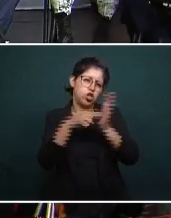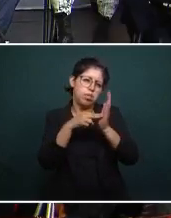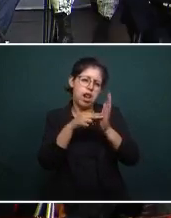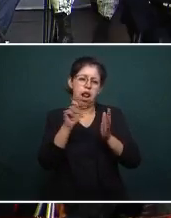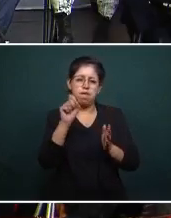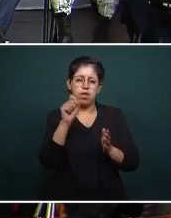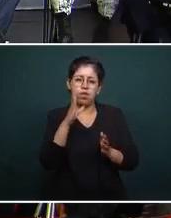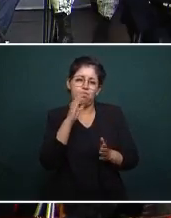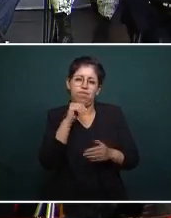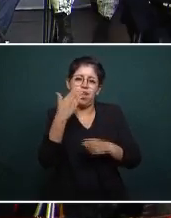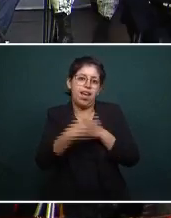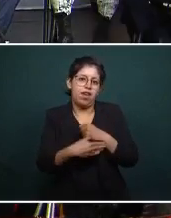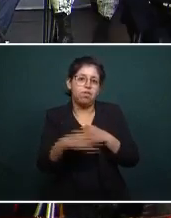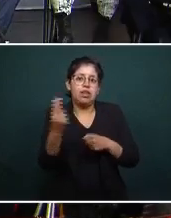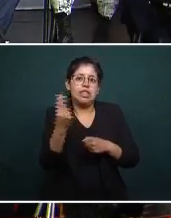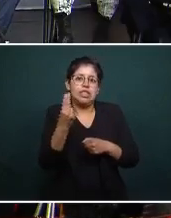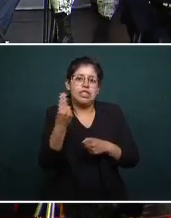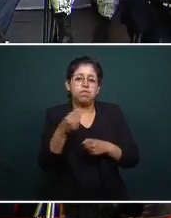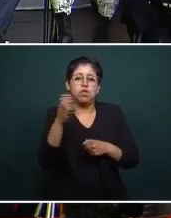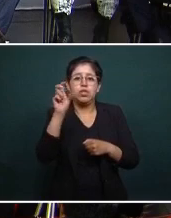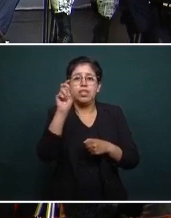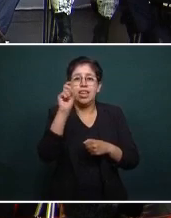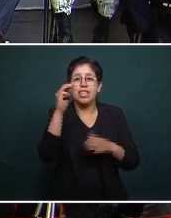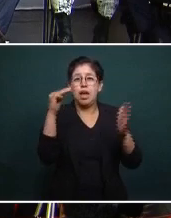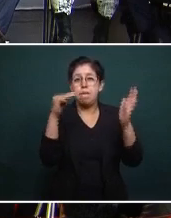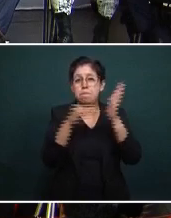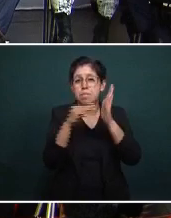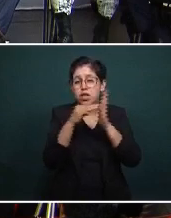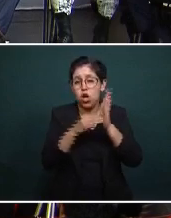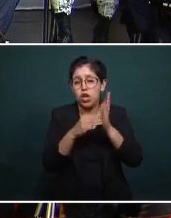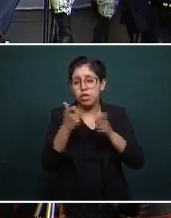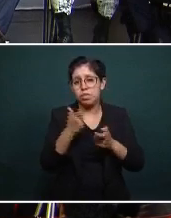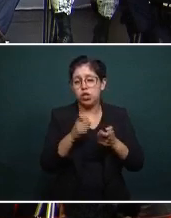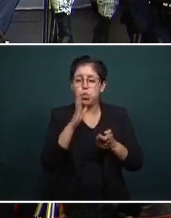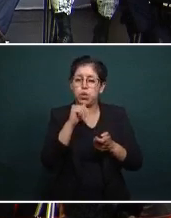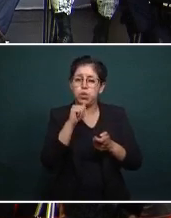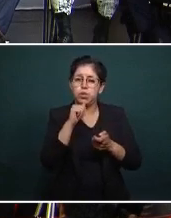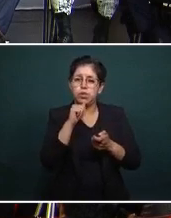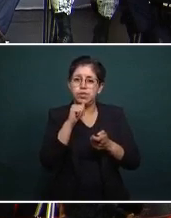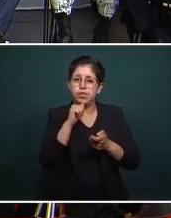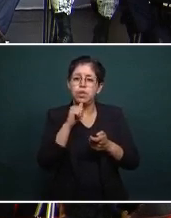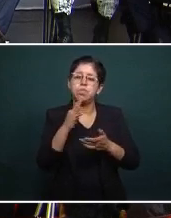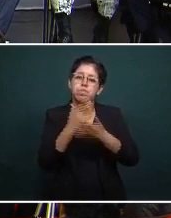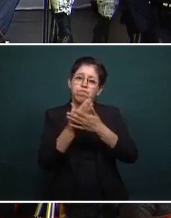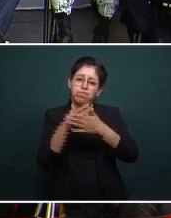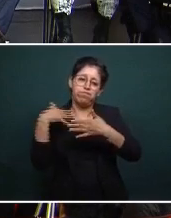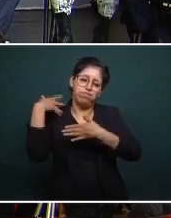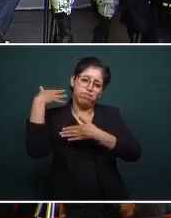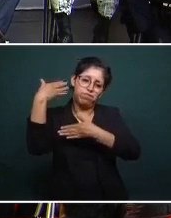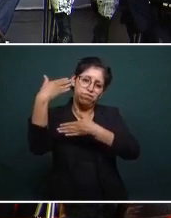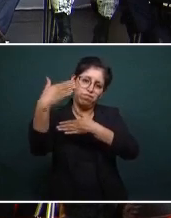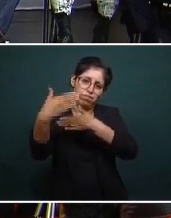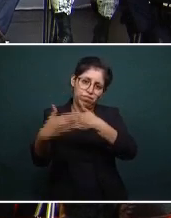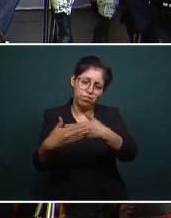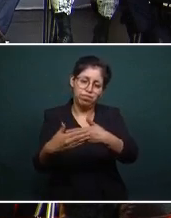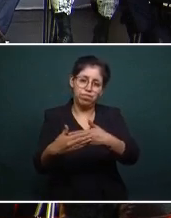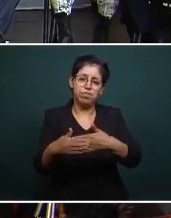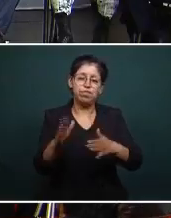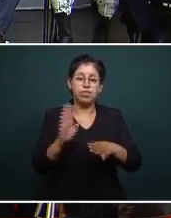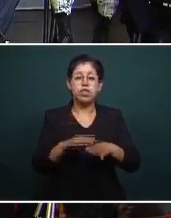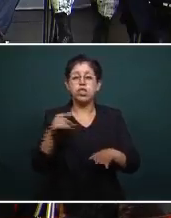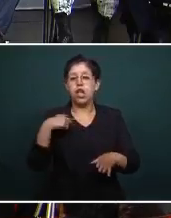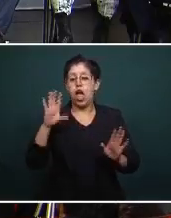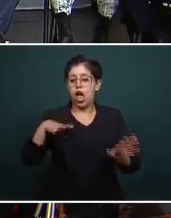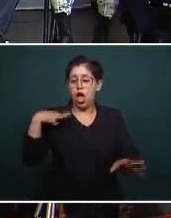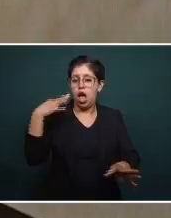se necesitarían 30 mil millones de pesos. Pero sí, ya estamos haciendo el